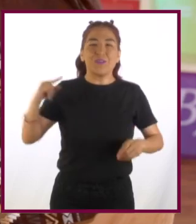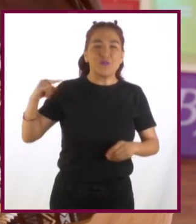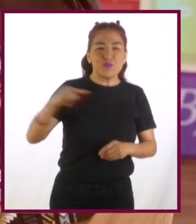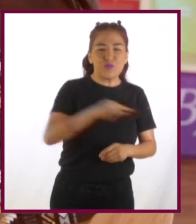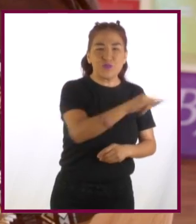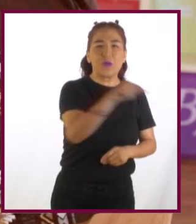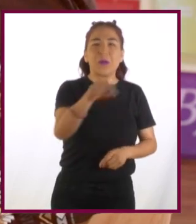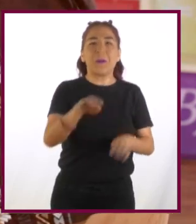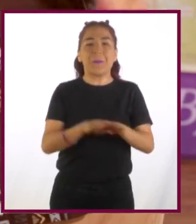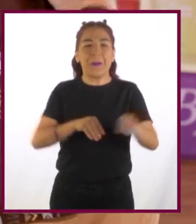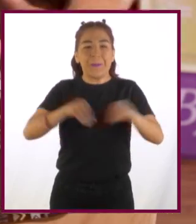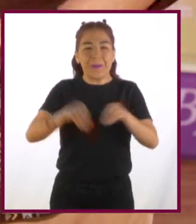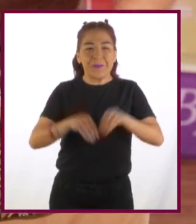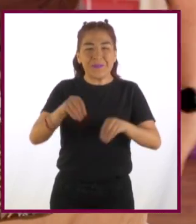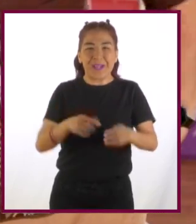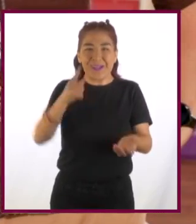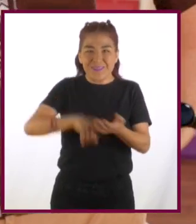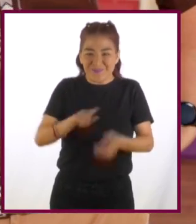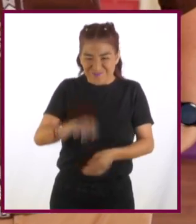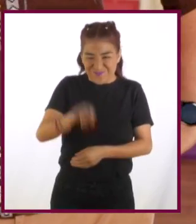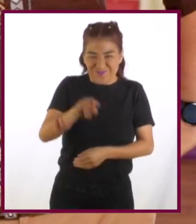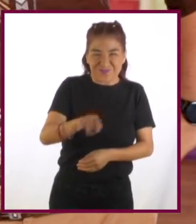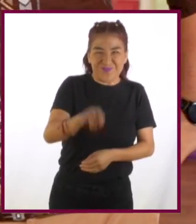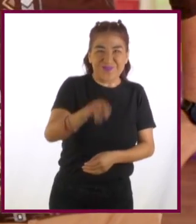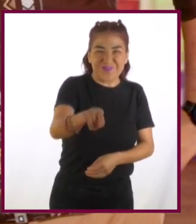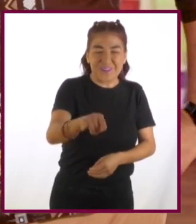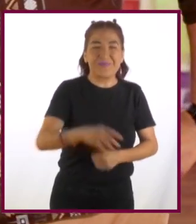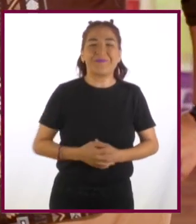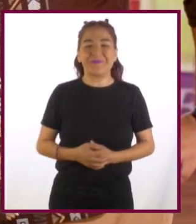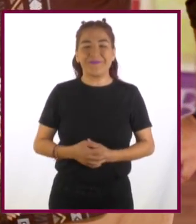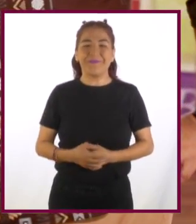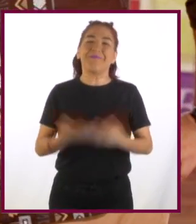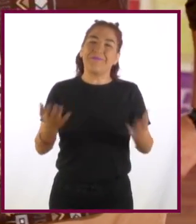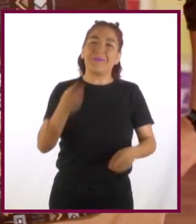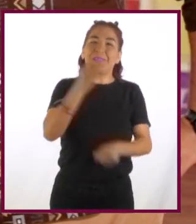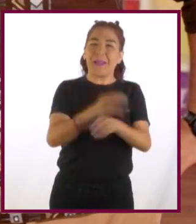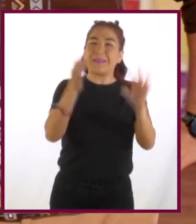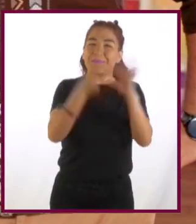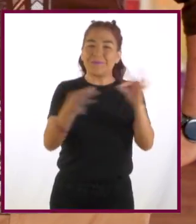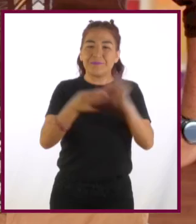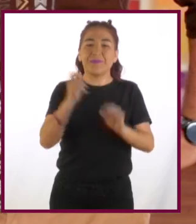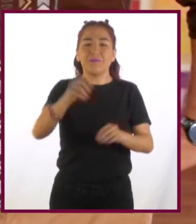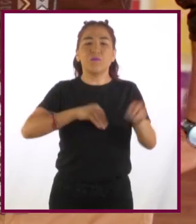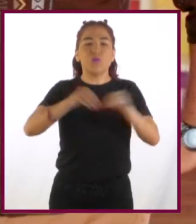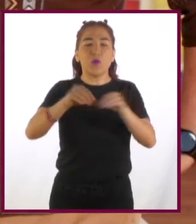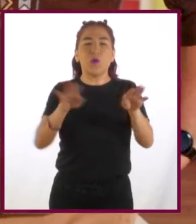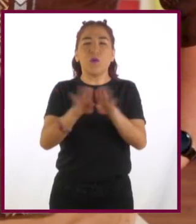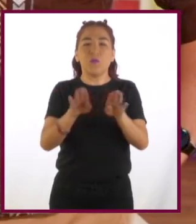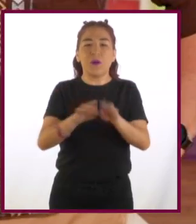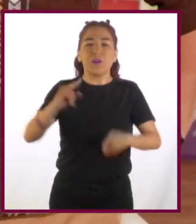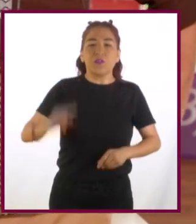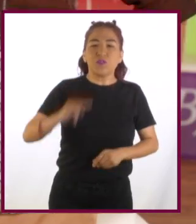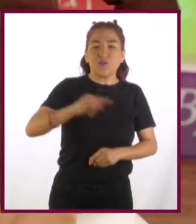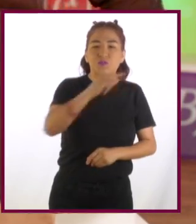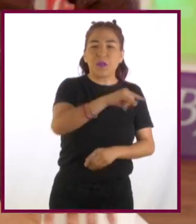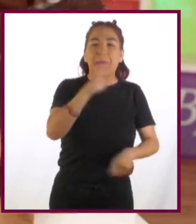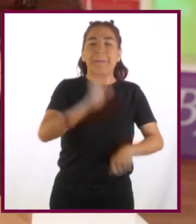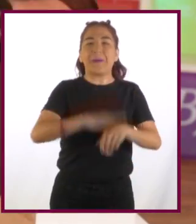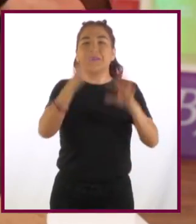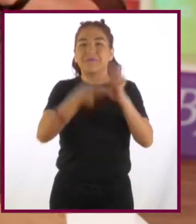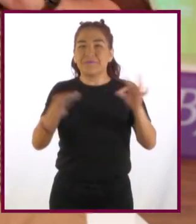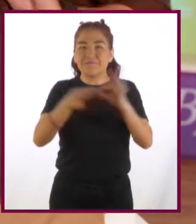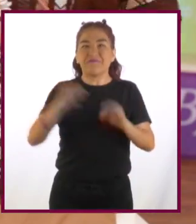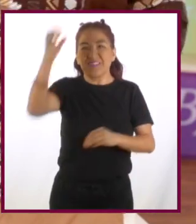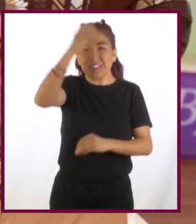está 1 kilómetro delante de ti y tú brincando en el pavimento, hermano. No creo que no. Pero bueno, hablando en serio, la elasticidad es uno de los